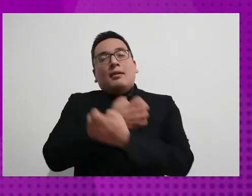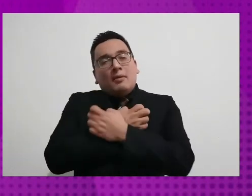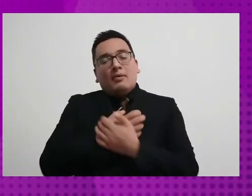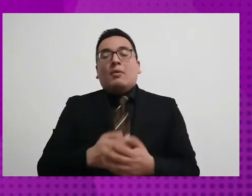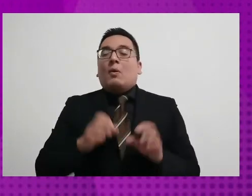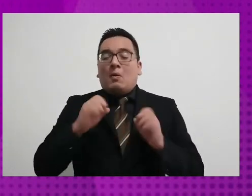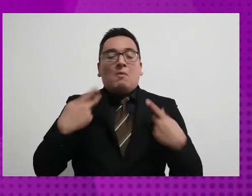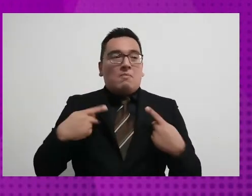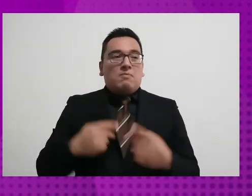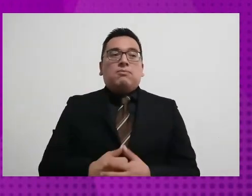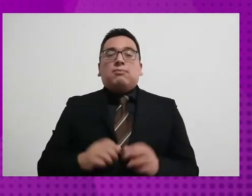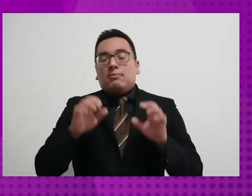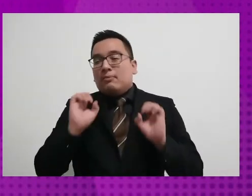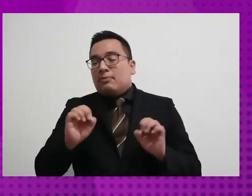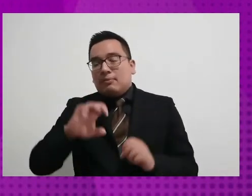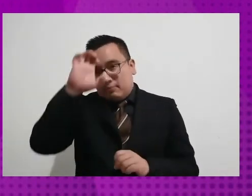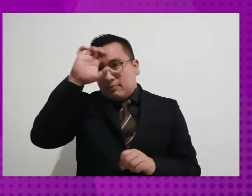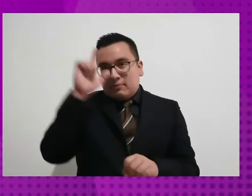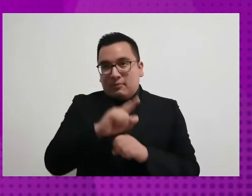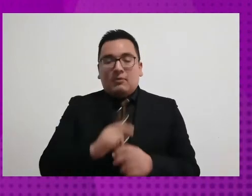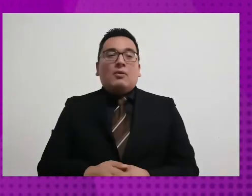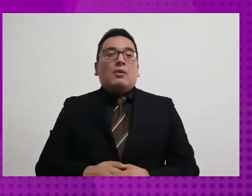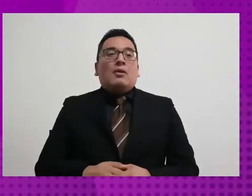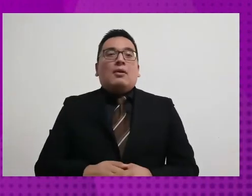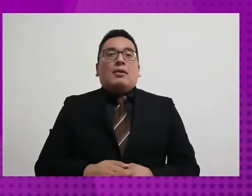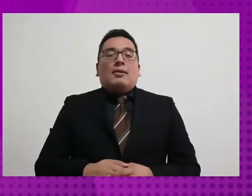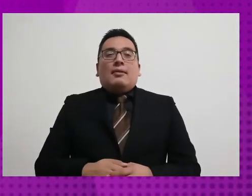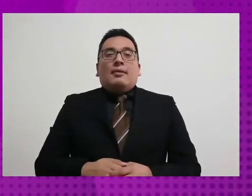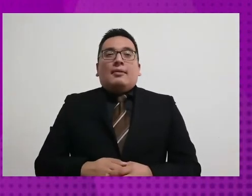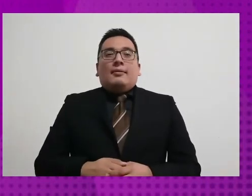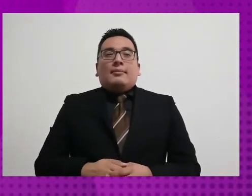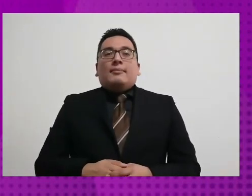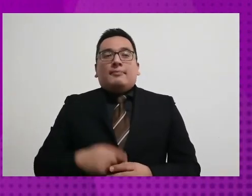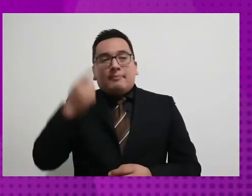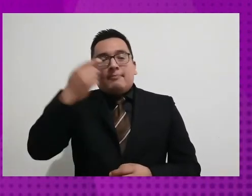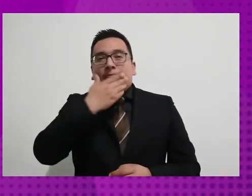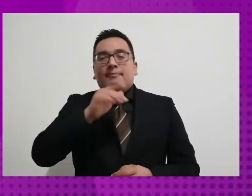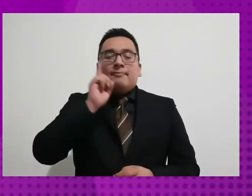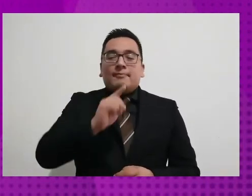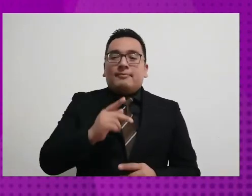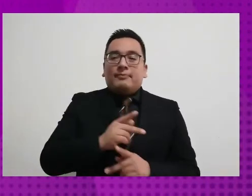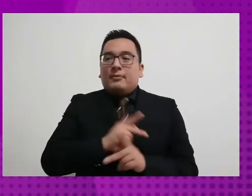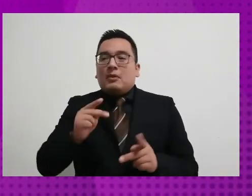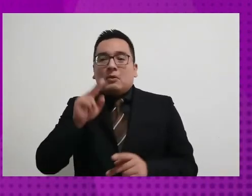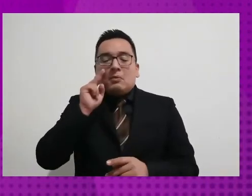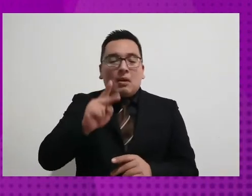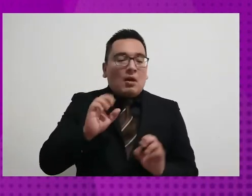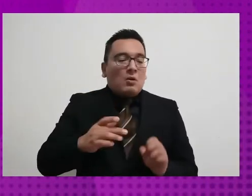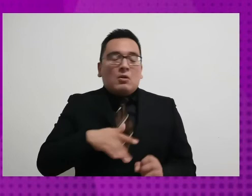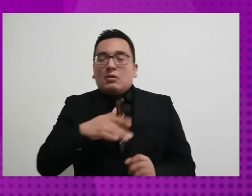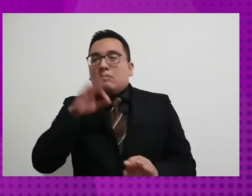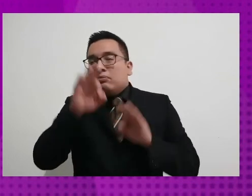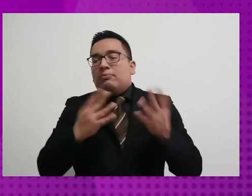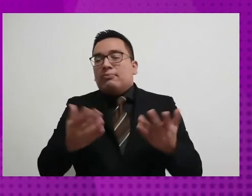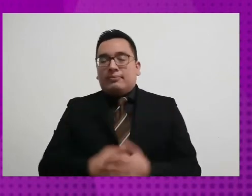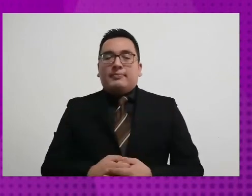educación, en la sociedad, en la cultura con la que hombres y mujeres somos vistos y nos vemos